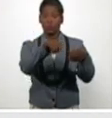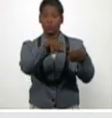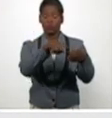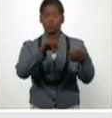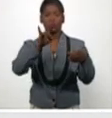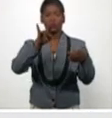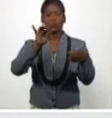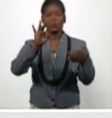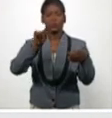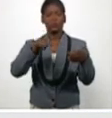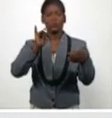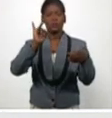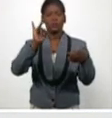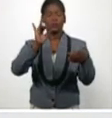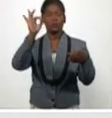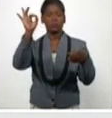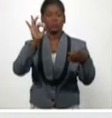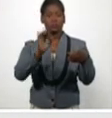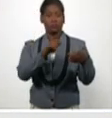98,7%,